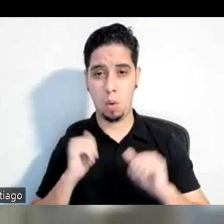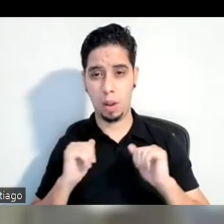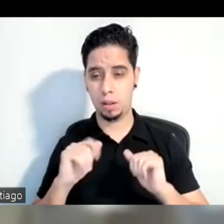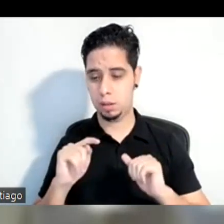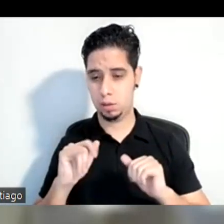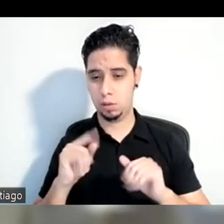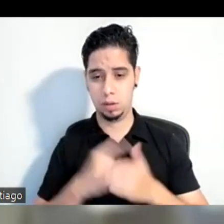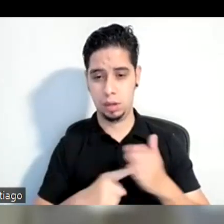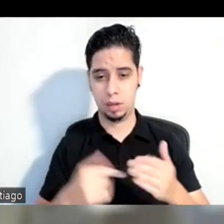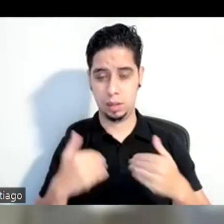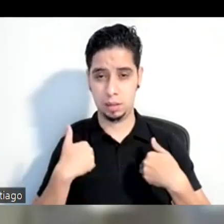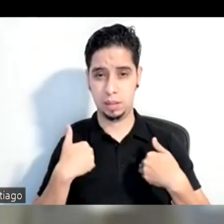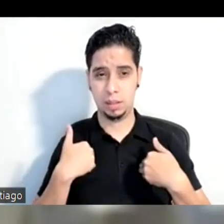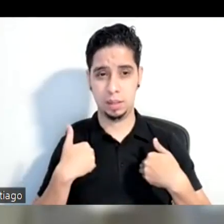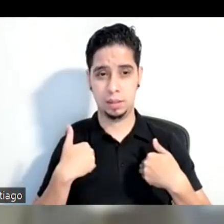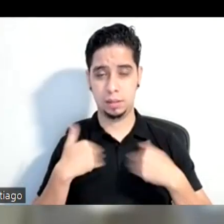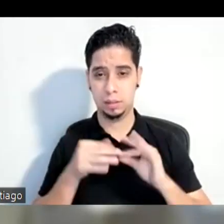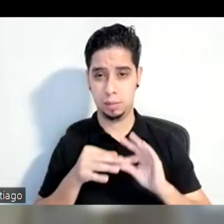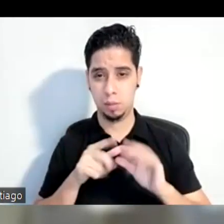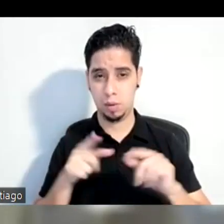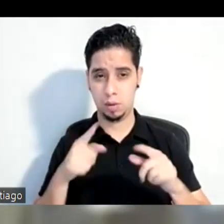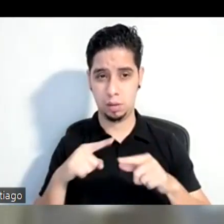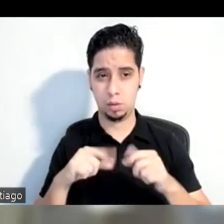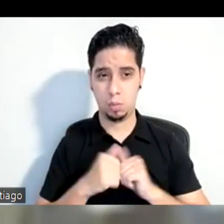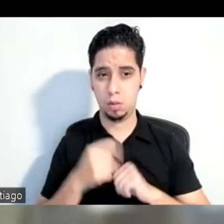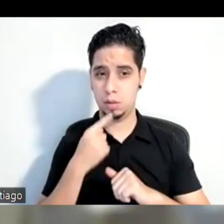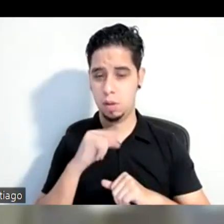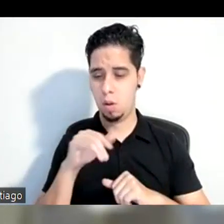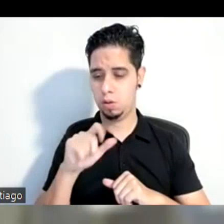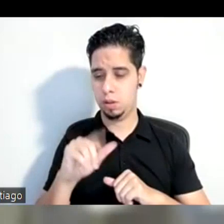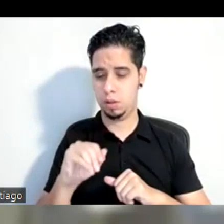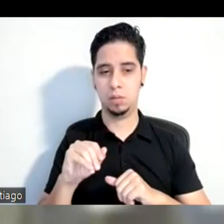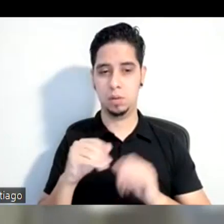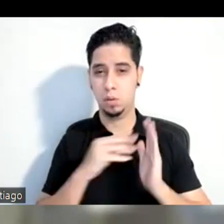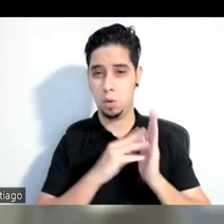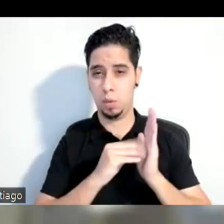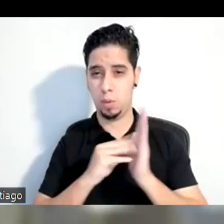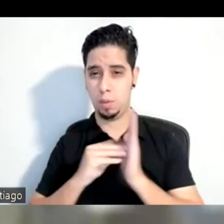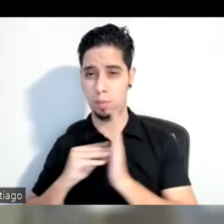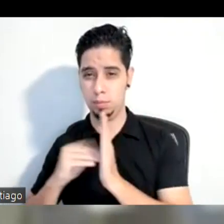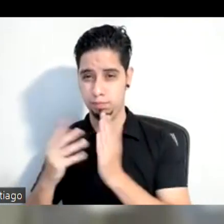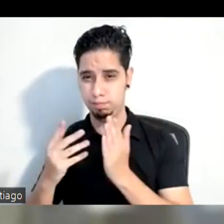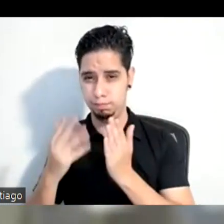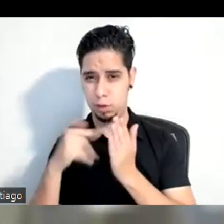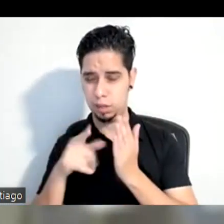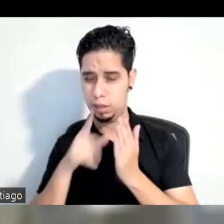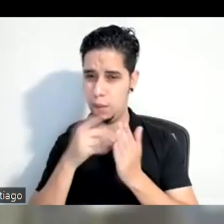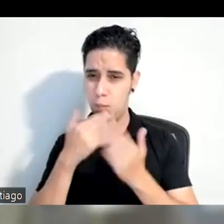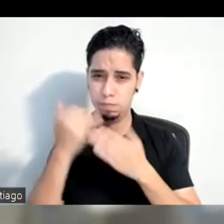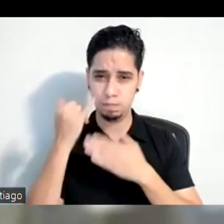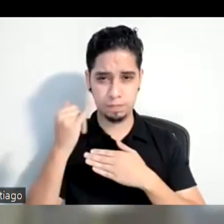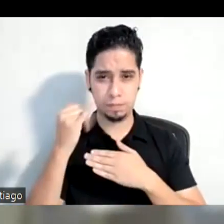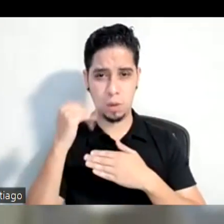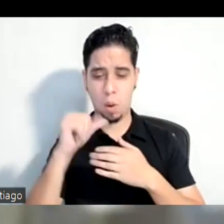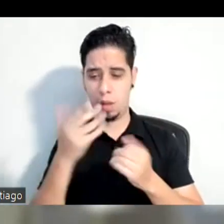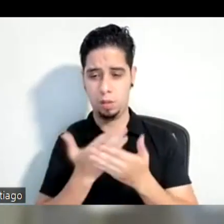Que tuvieran interpretación. Y es como dice José, lo cópiense, pero pues... porque también hay otras cosas,